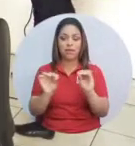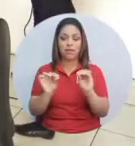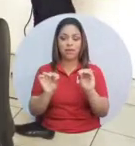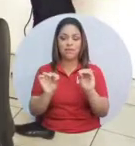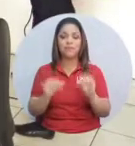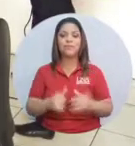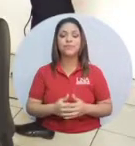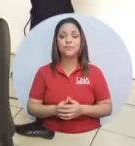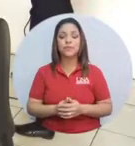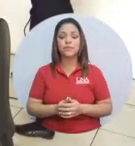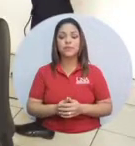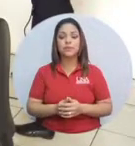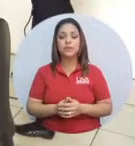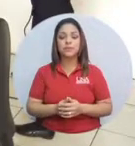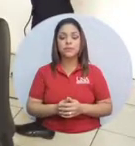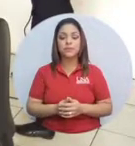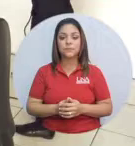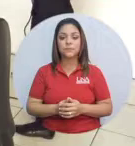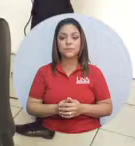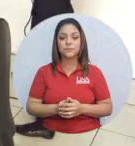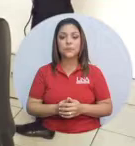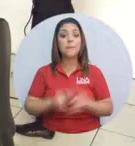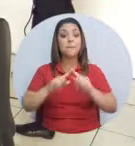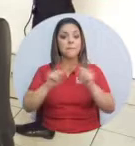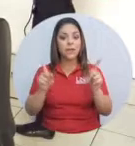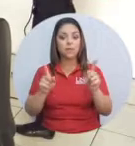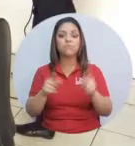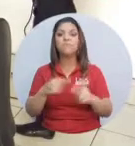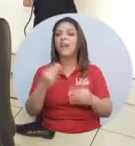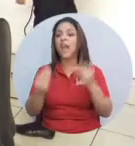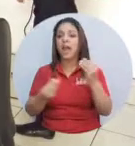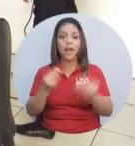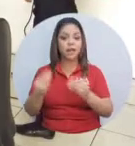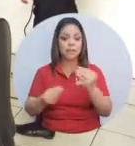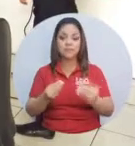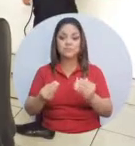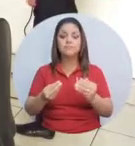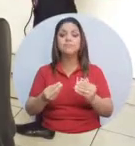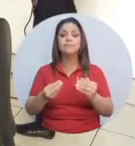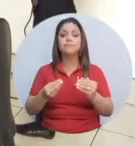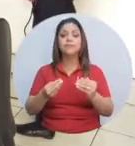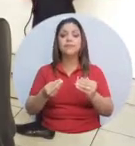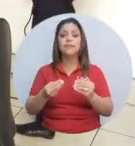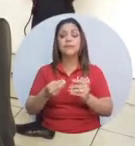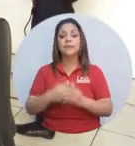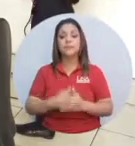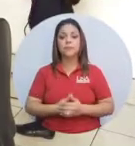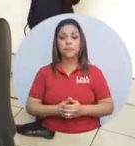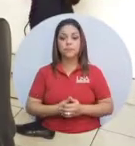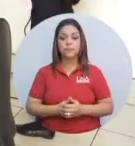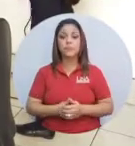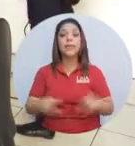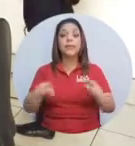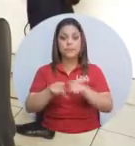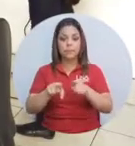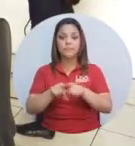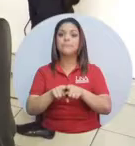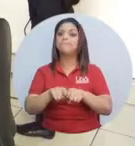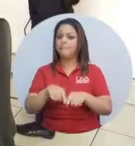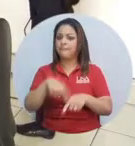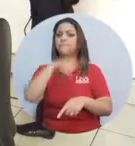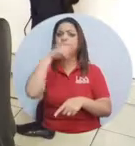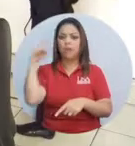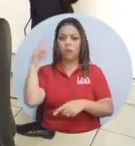la persona victimaria y la audiencia ahí presencial, más bien lo característico y